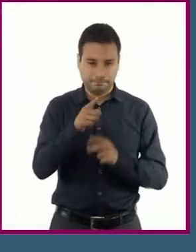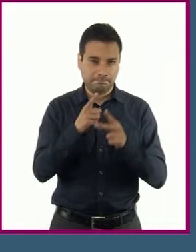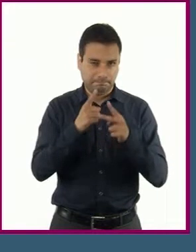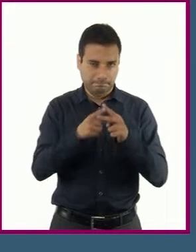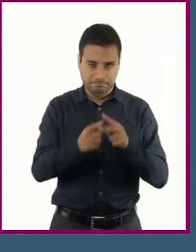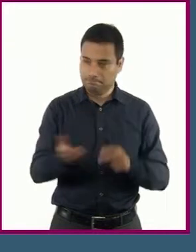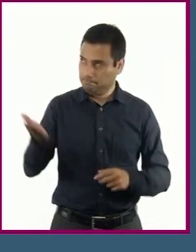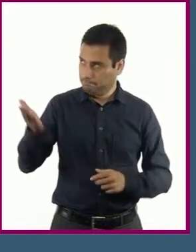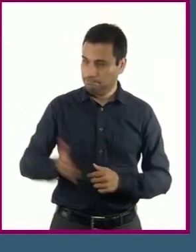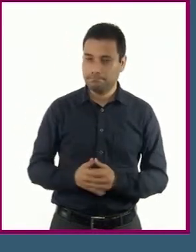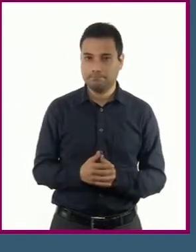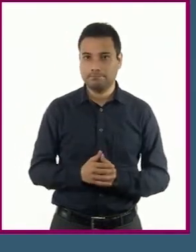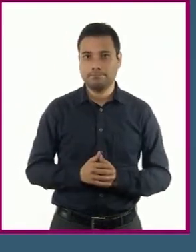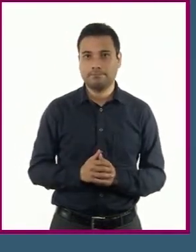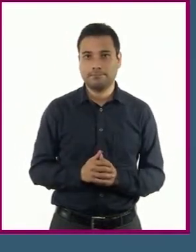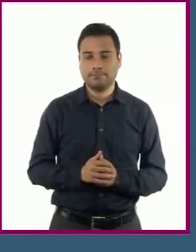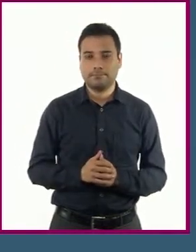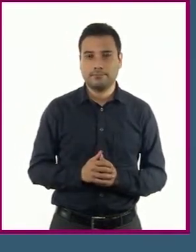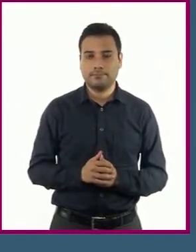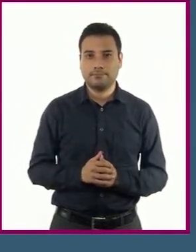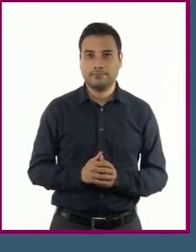situación planteada.